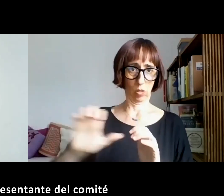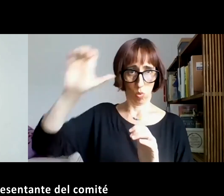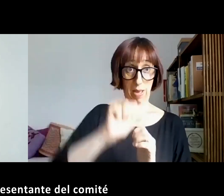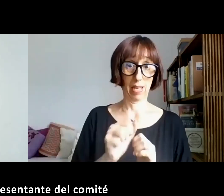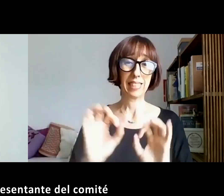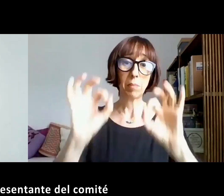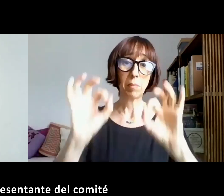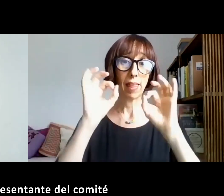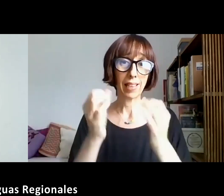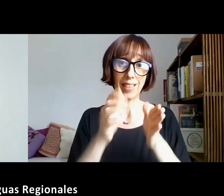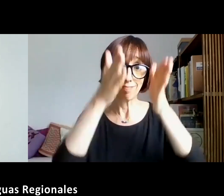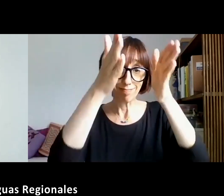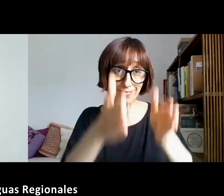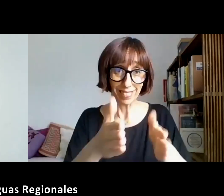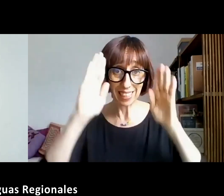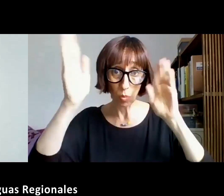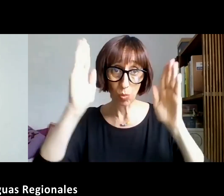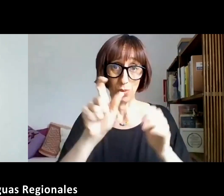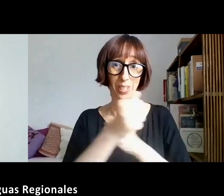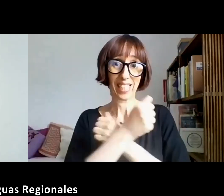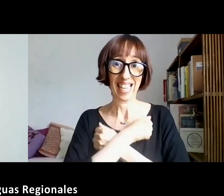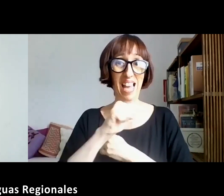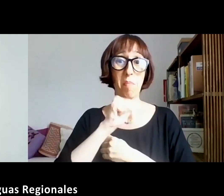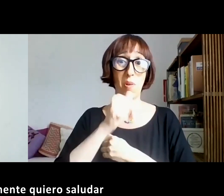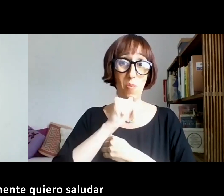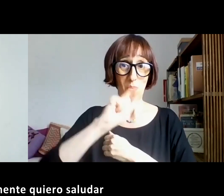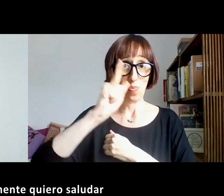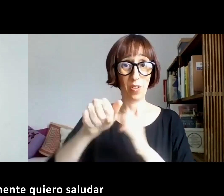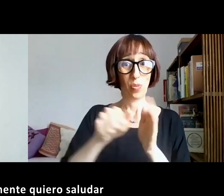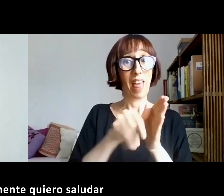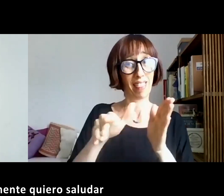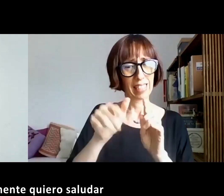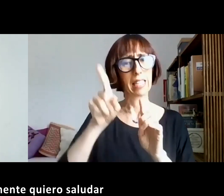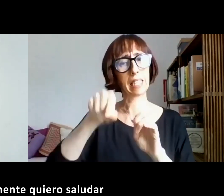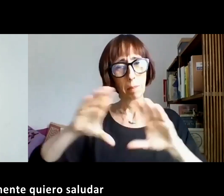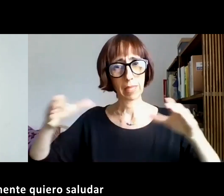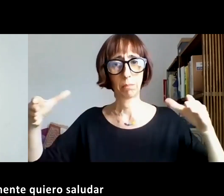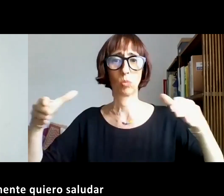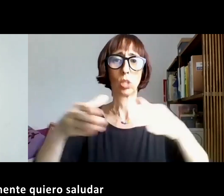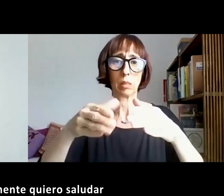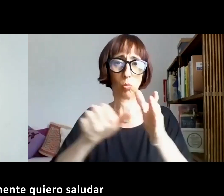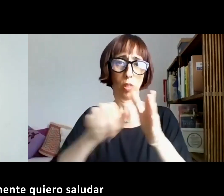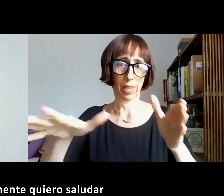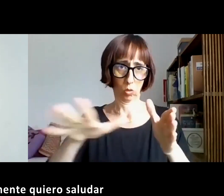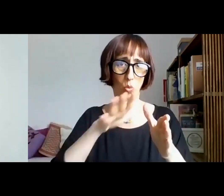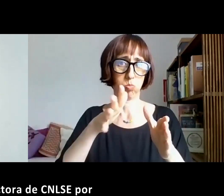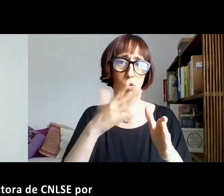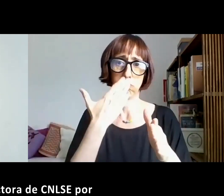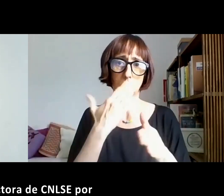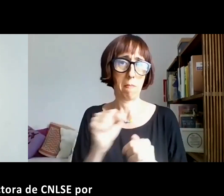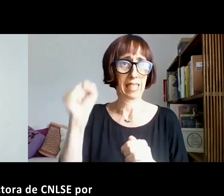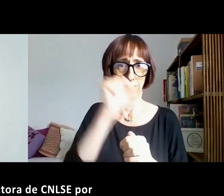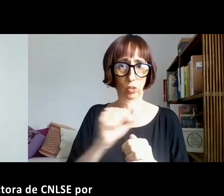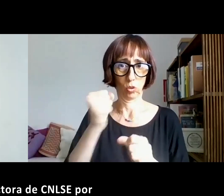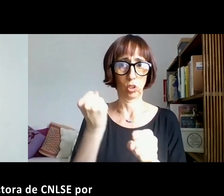de la Carta de Lenguas Minoritarias o Regionales. Especialmente quiero saludar a mi querida Mariluz Esteban, la directora